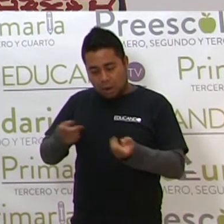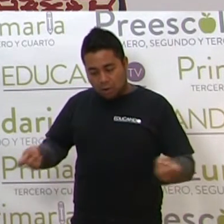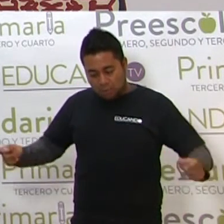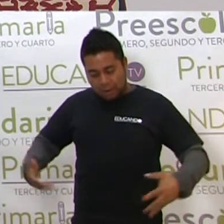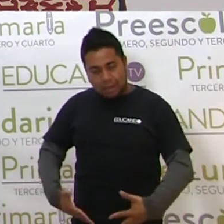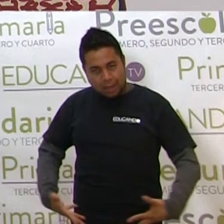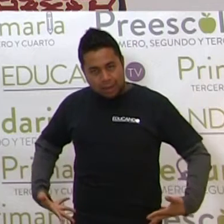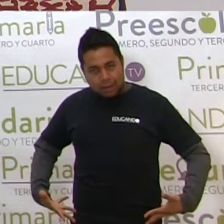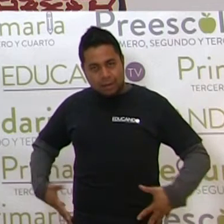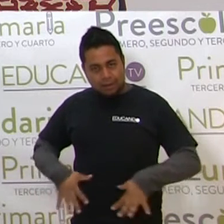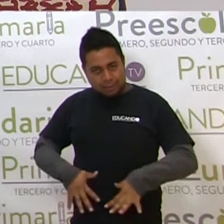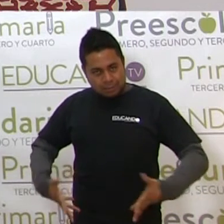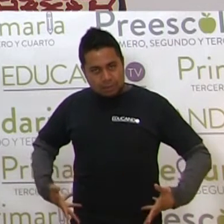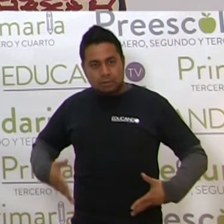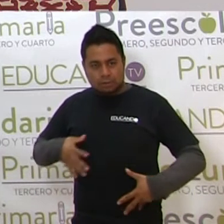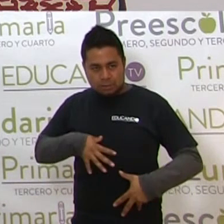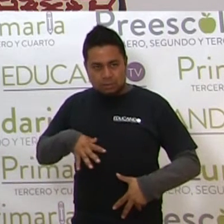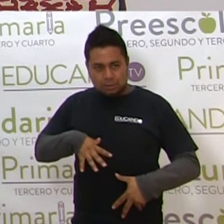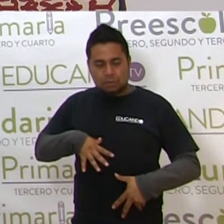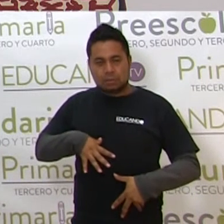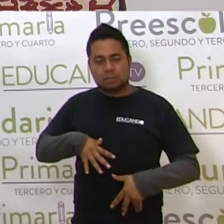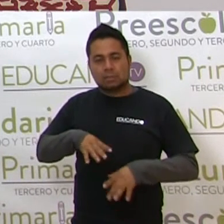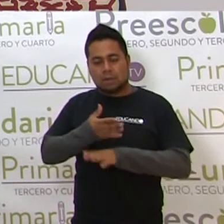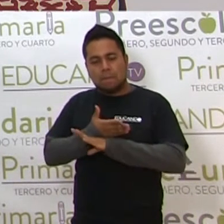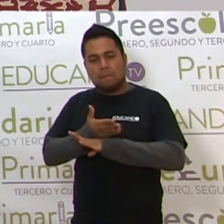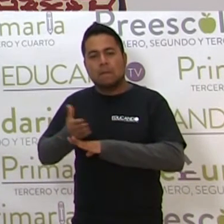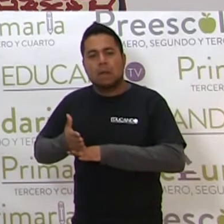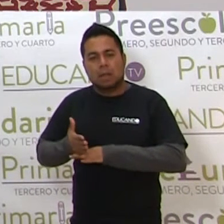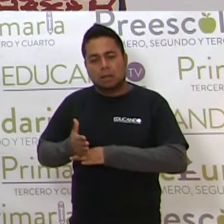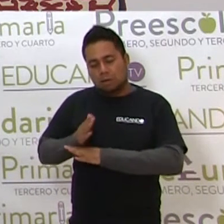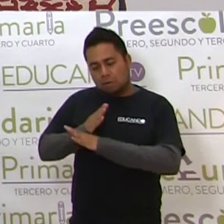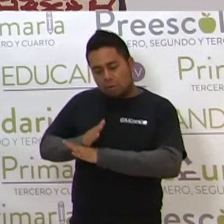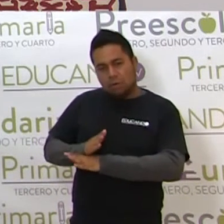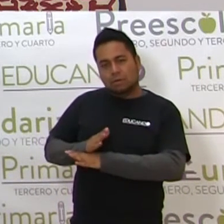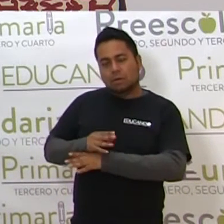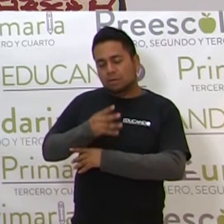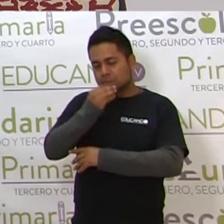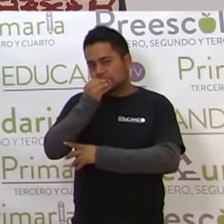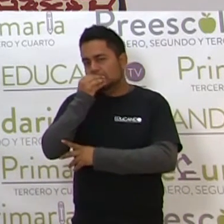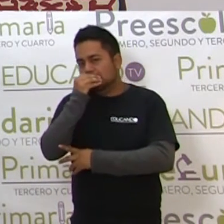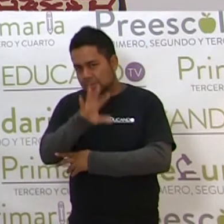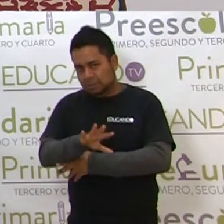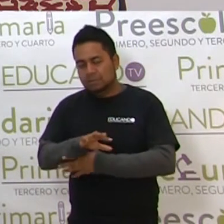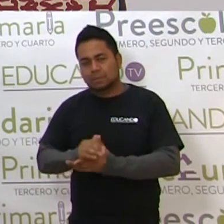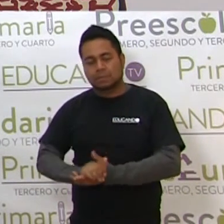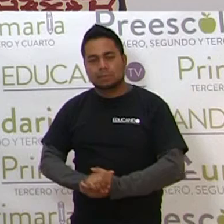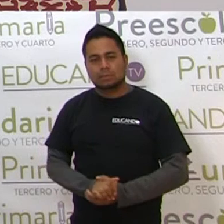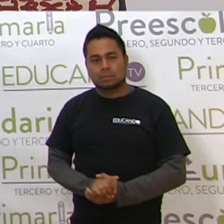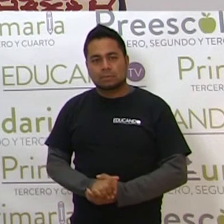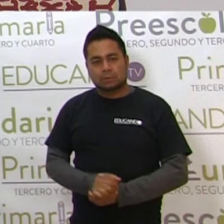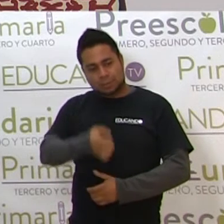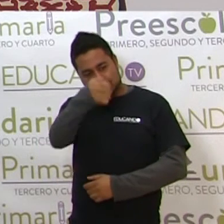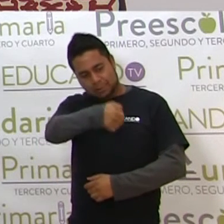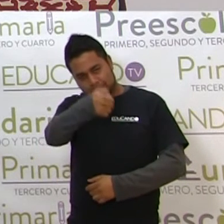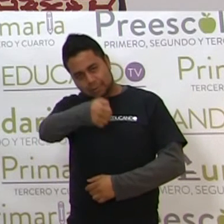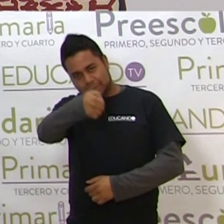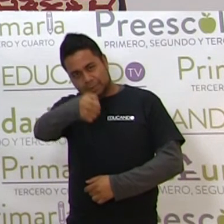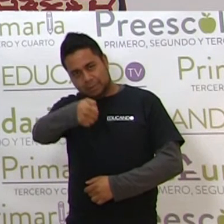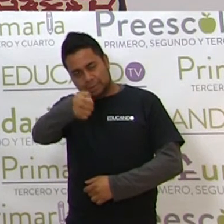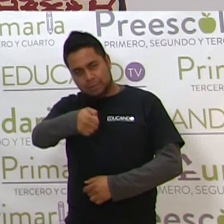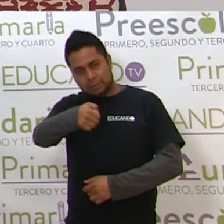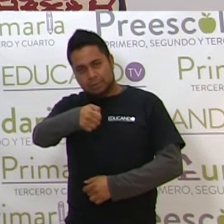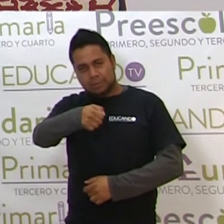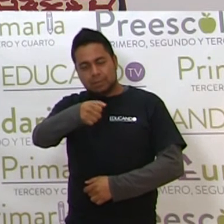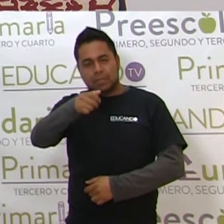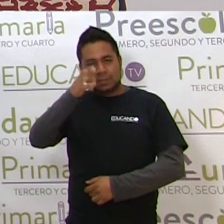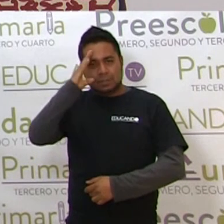refajo como el que tenemos aquí que es blanco precioso saludos a las chinas de la doña genobeva